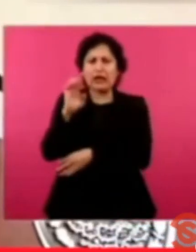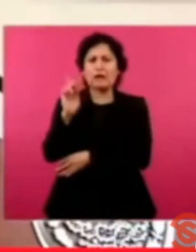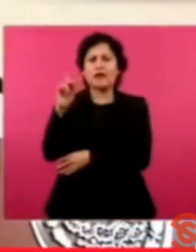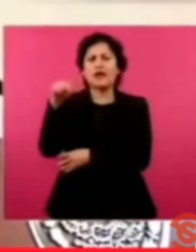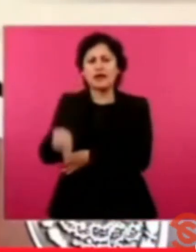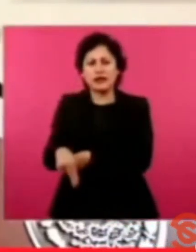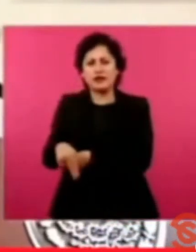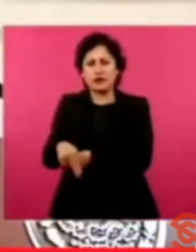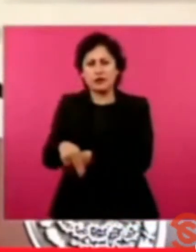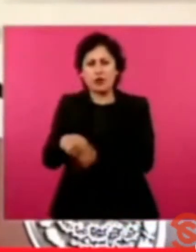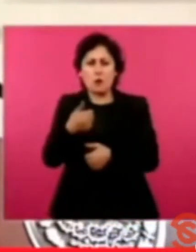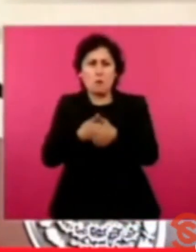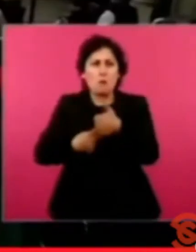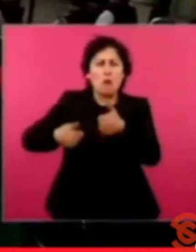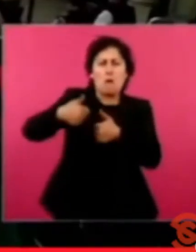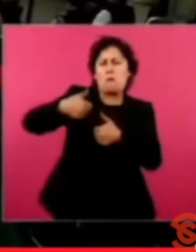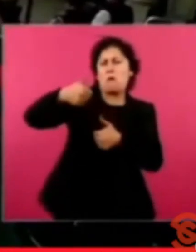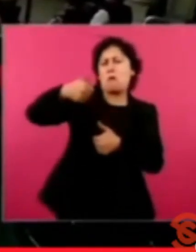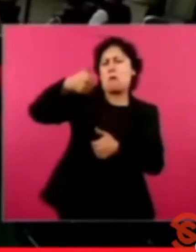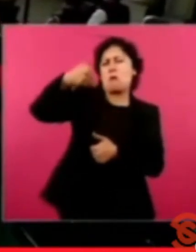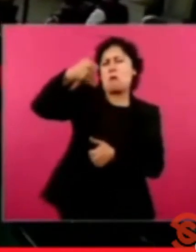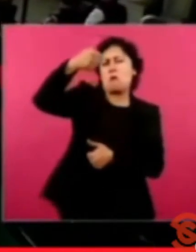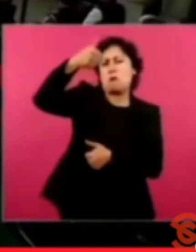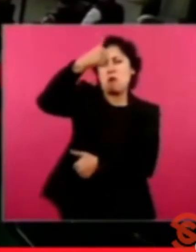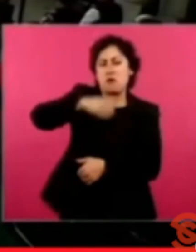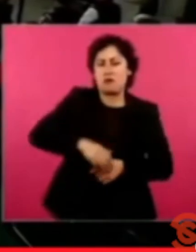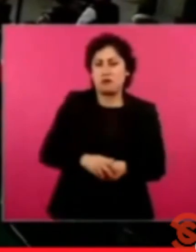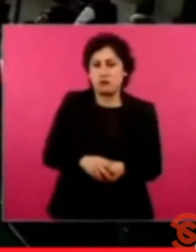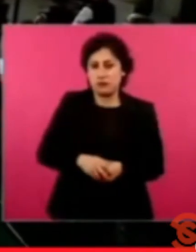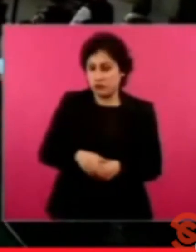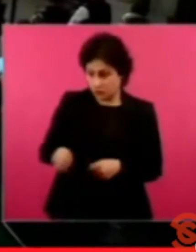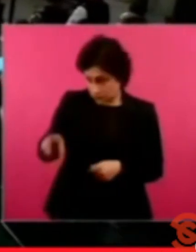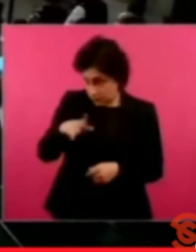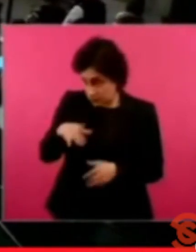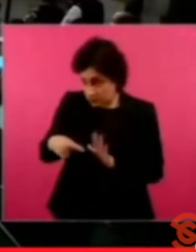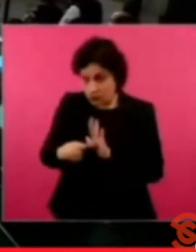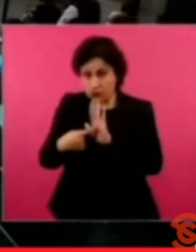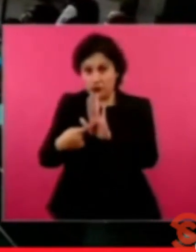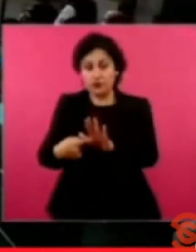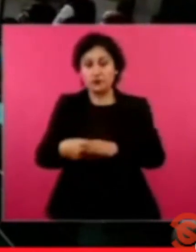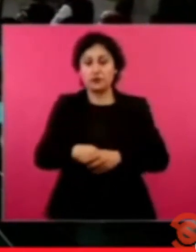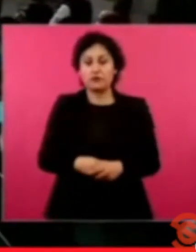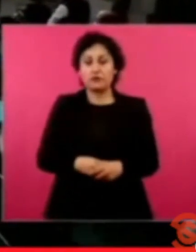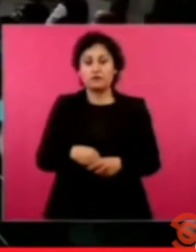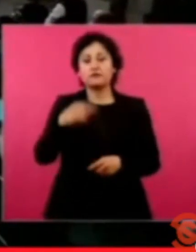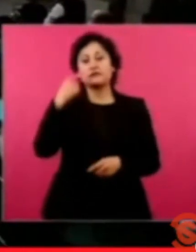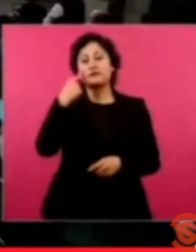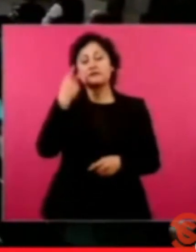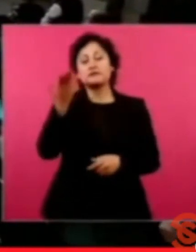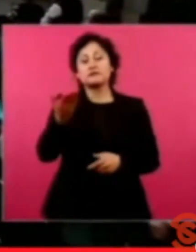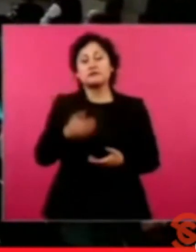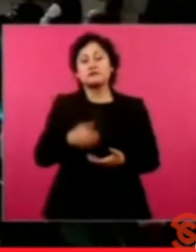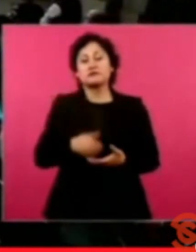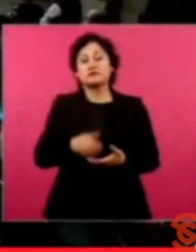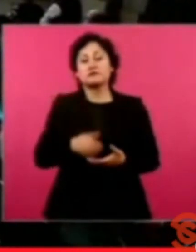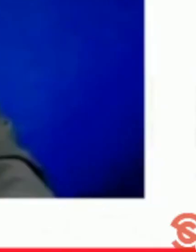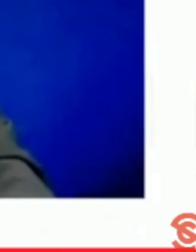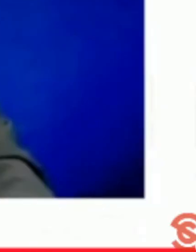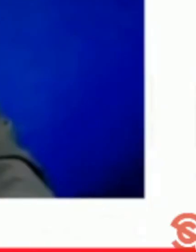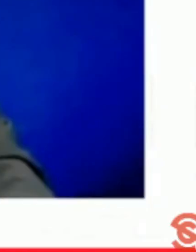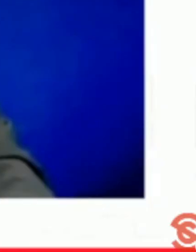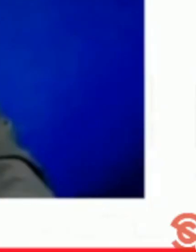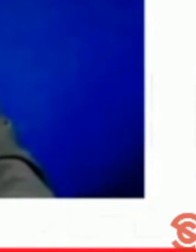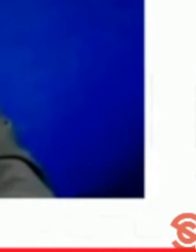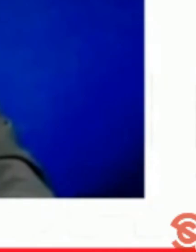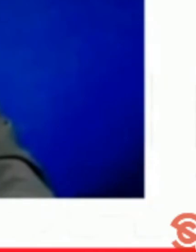¿Tienes algo ahí? Bueno, ya sé, le digo, esto una vez más le provocó chorrillo,